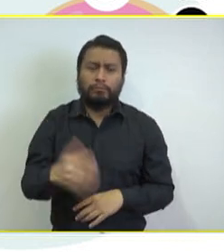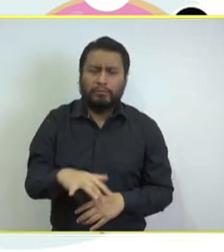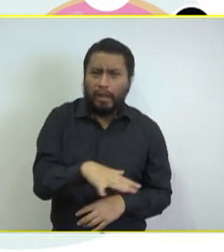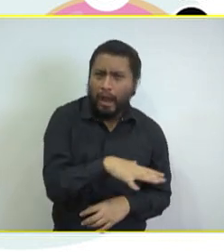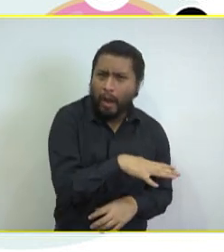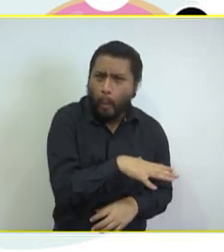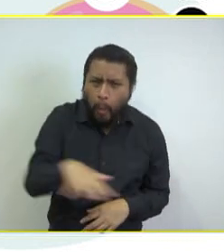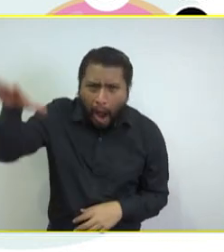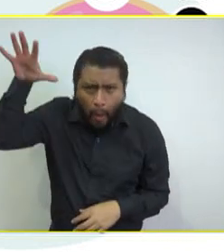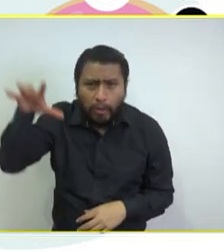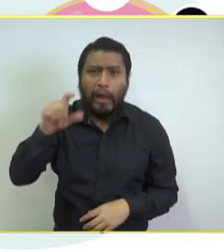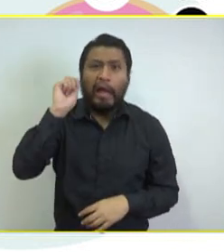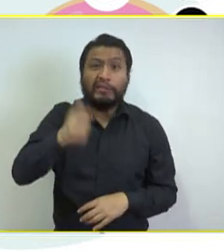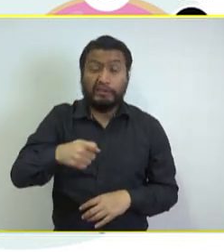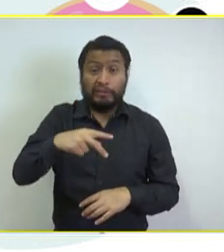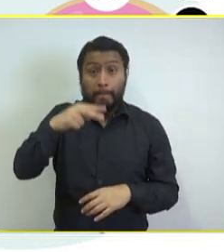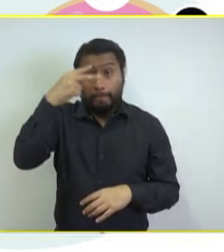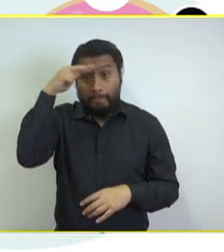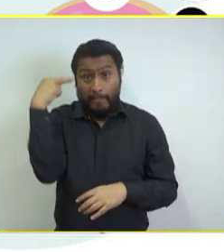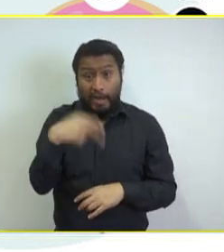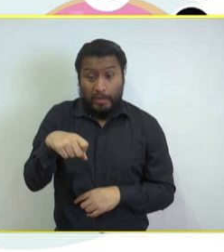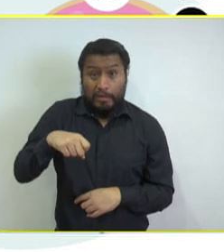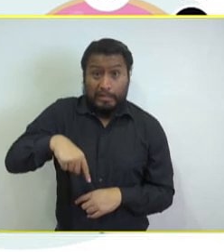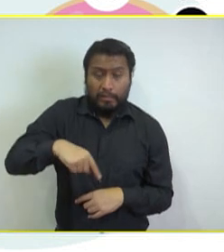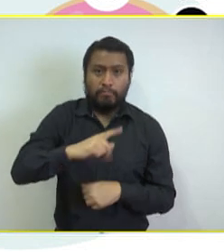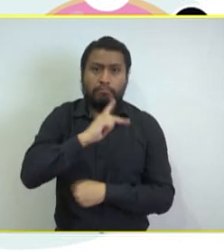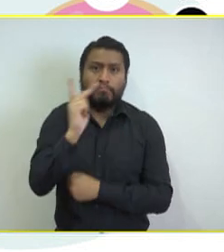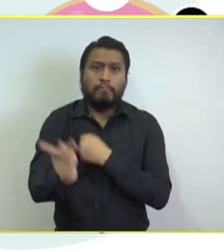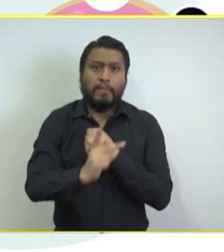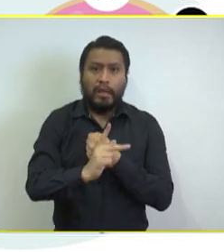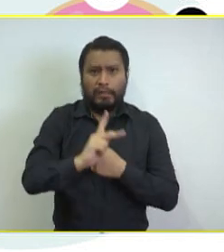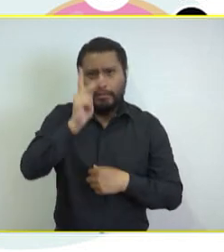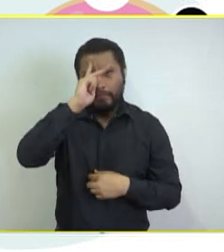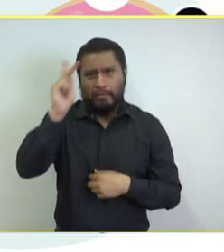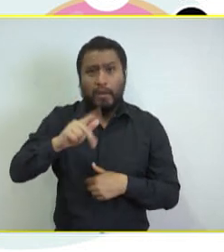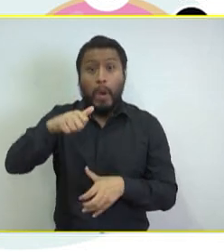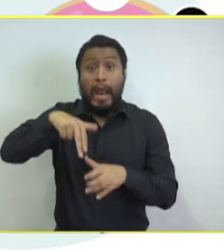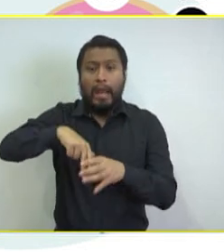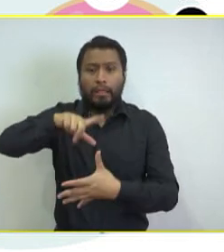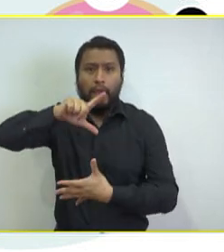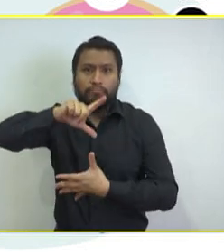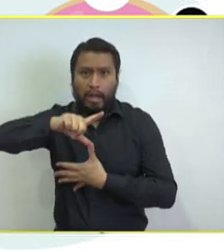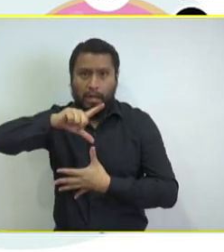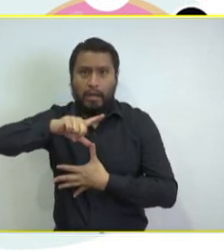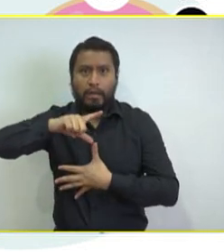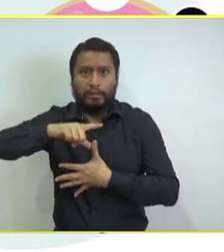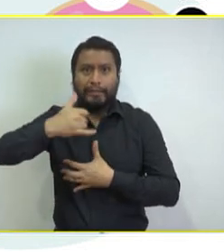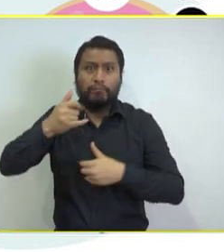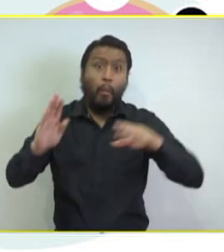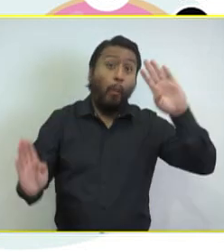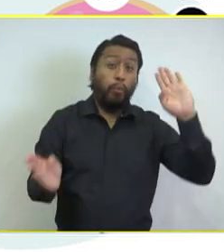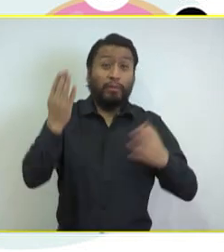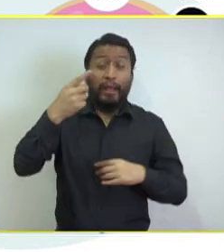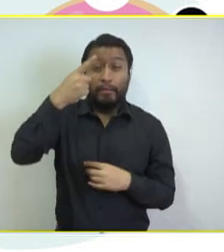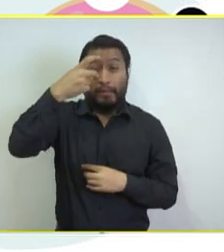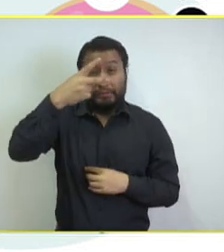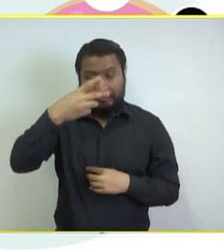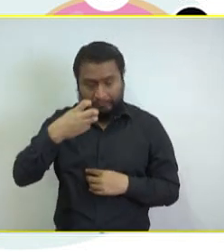impactante es que México es el país con la mayor ingesta en América Latina y uno de los primeros a nivel mundial.